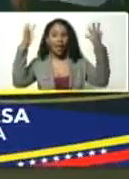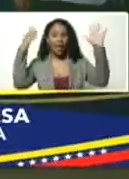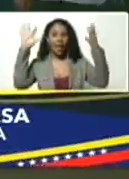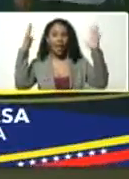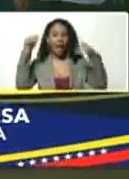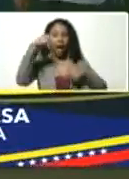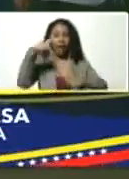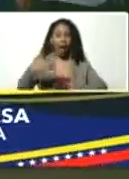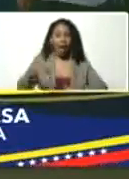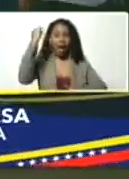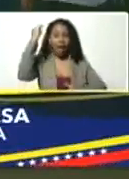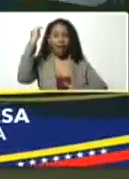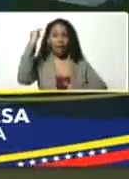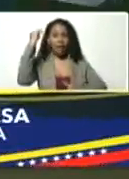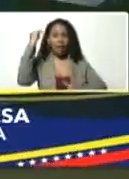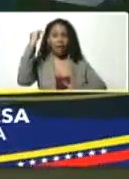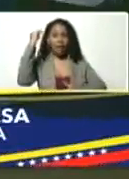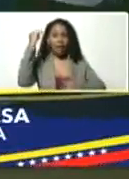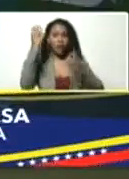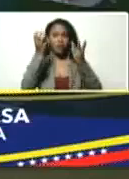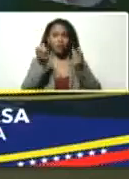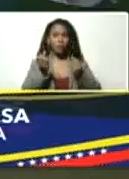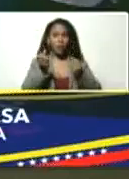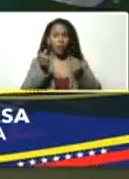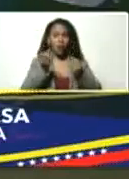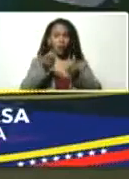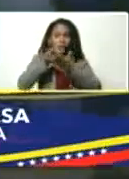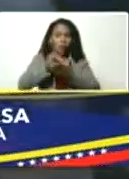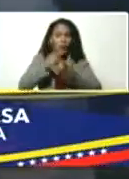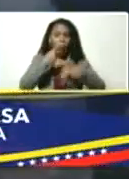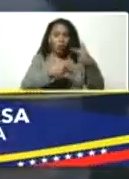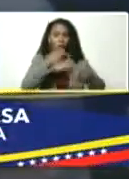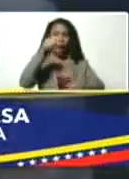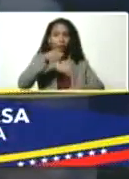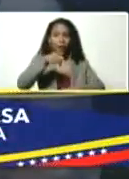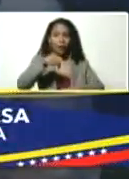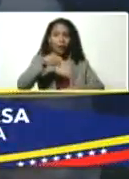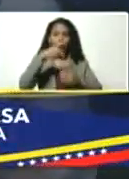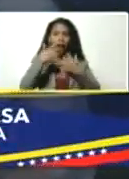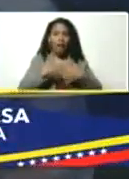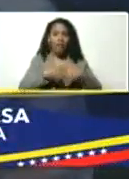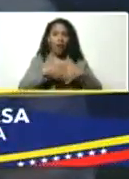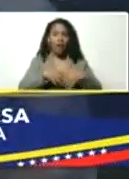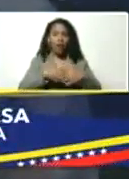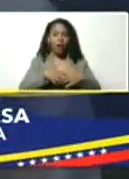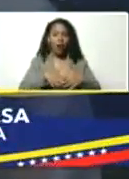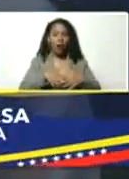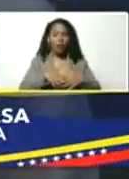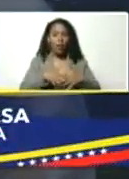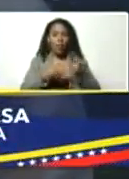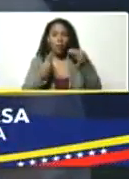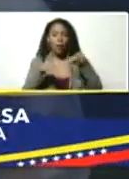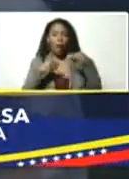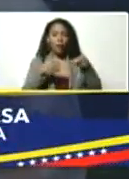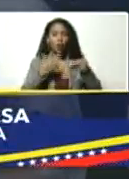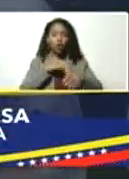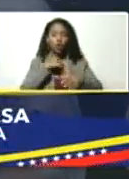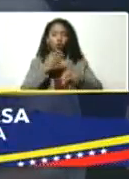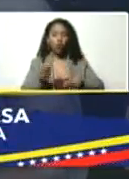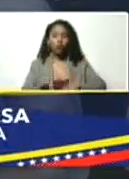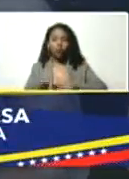Aquí tenemos los grados se han producido en la planta de Propilven. Nosotros abastecemos